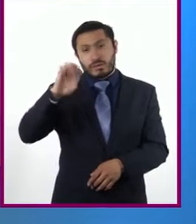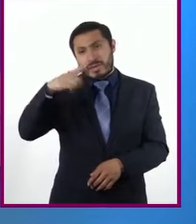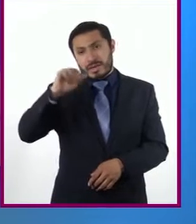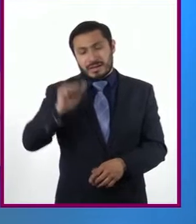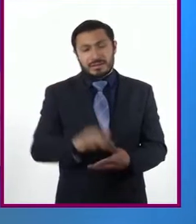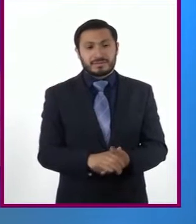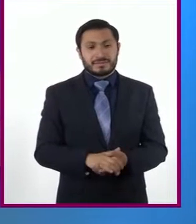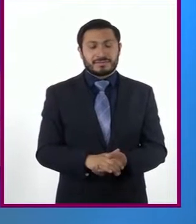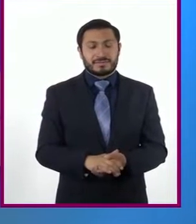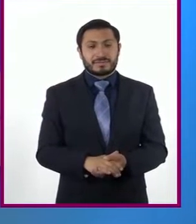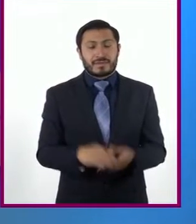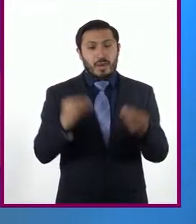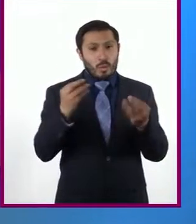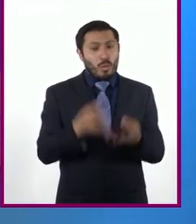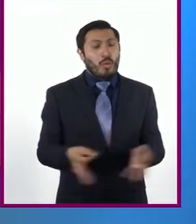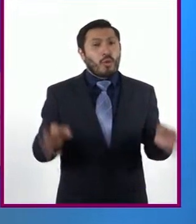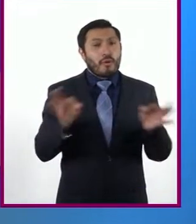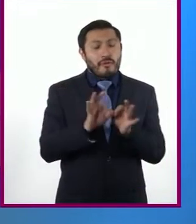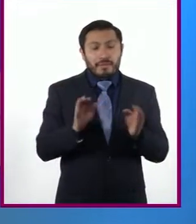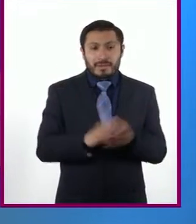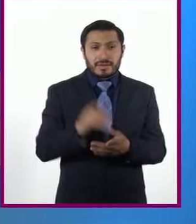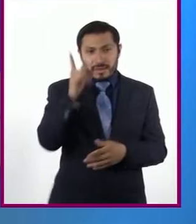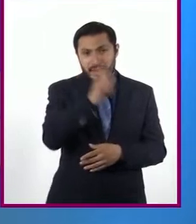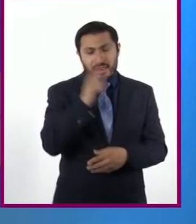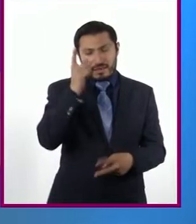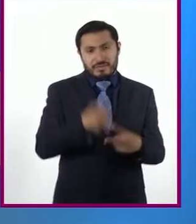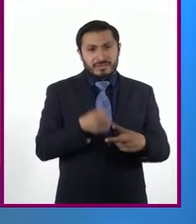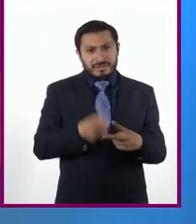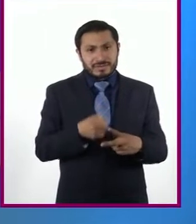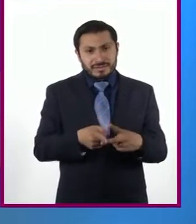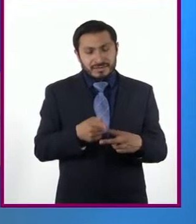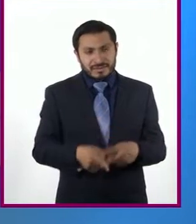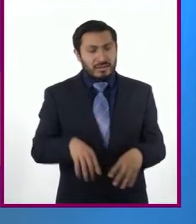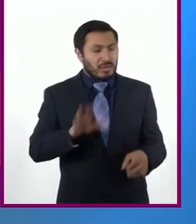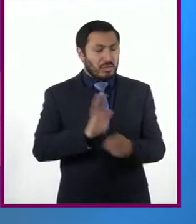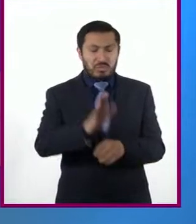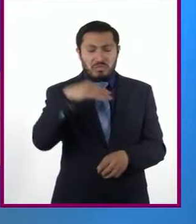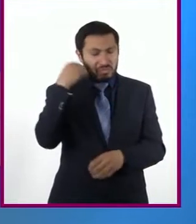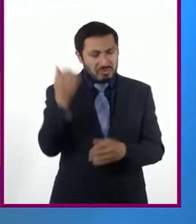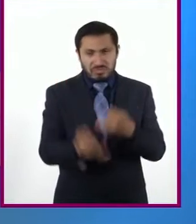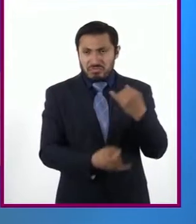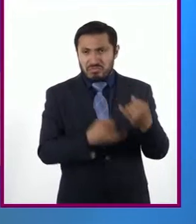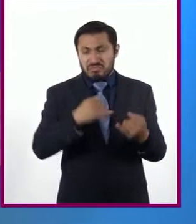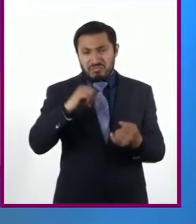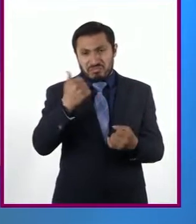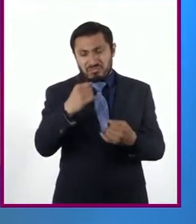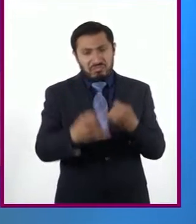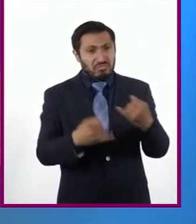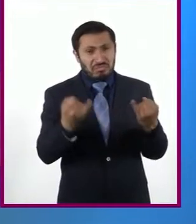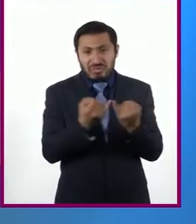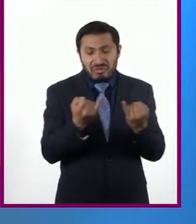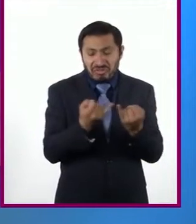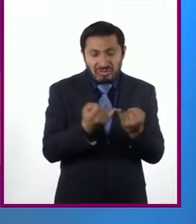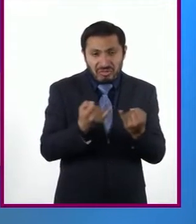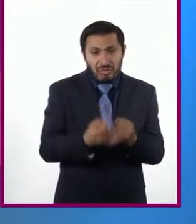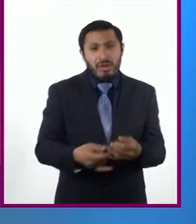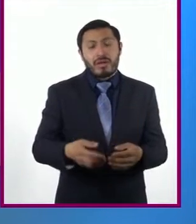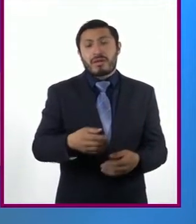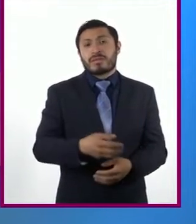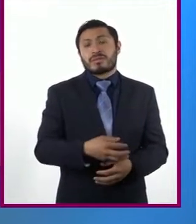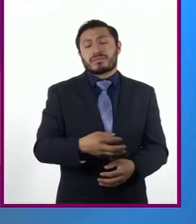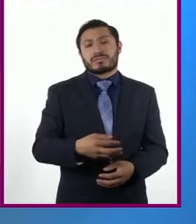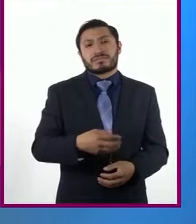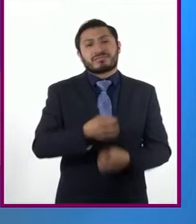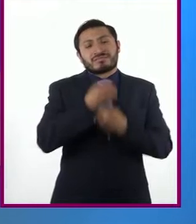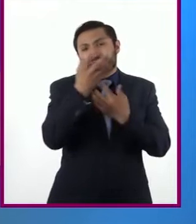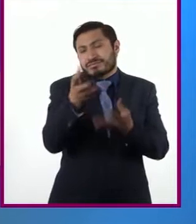Es muy importante, en el lenguaje de las matemáticas, como en cualquier otro lenguaje, saber expresarnos correctamente y así